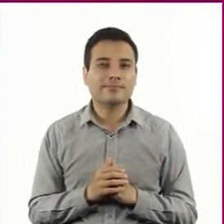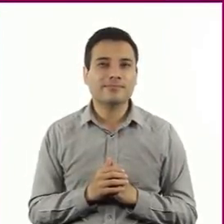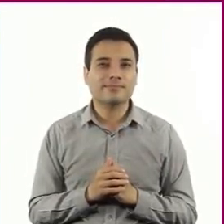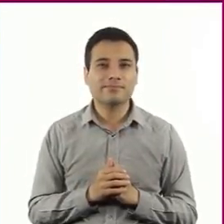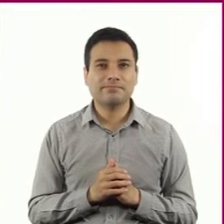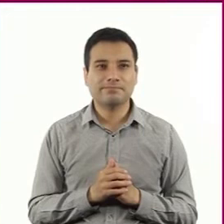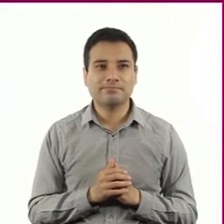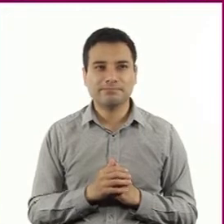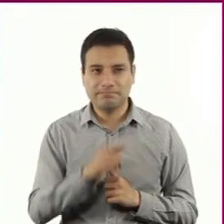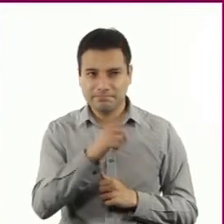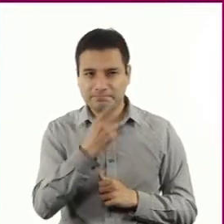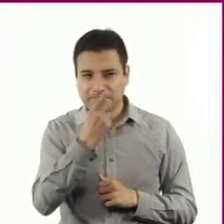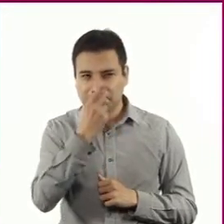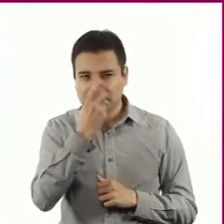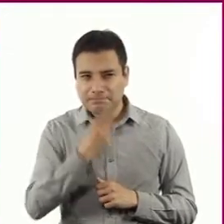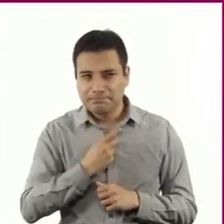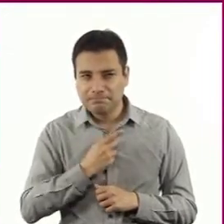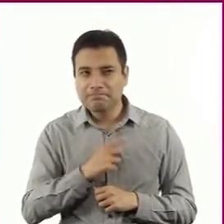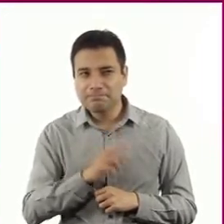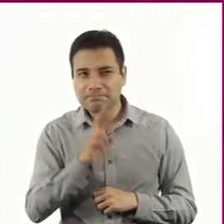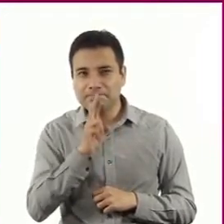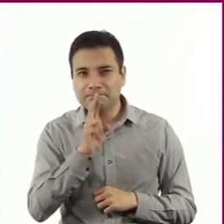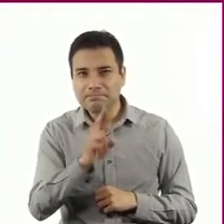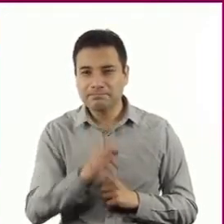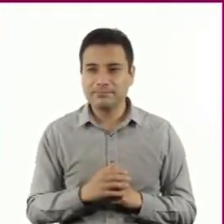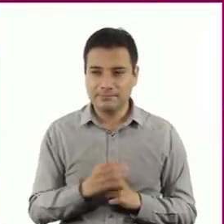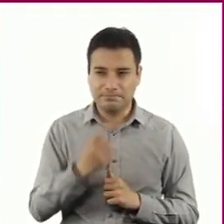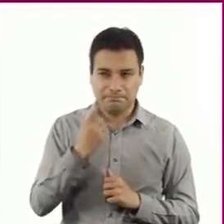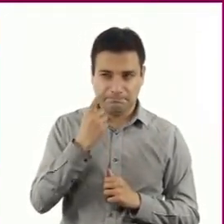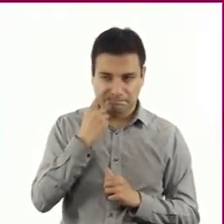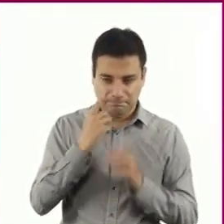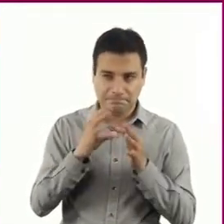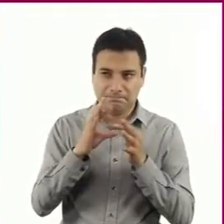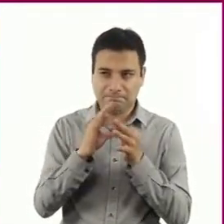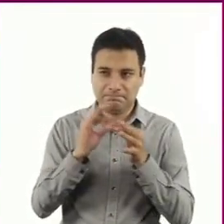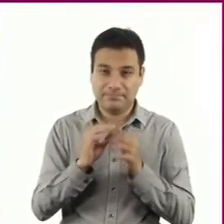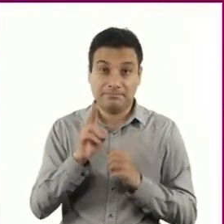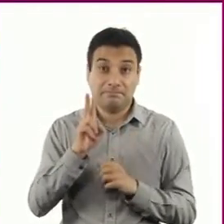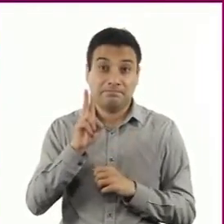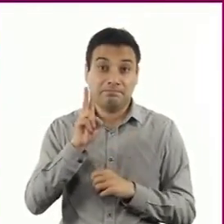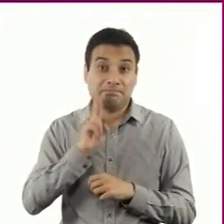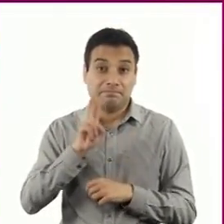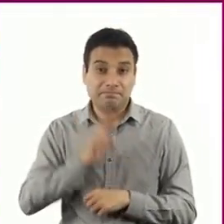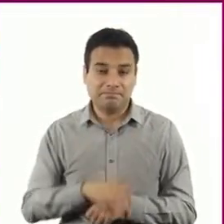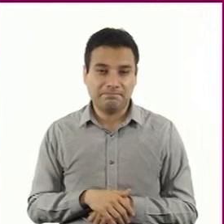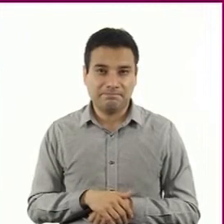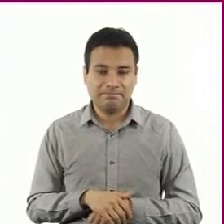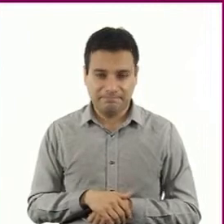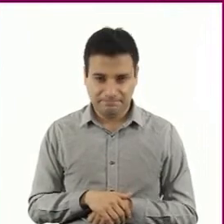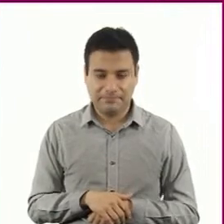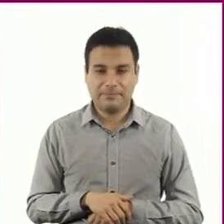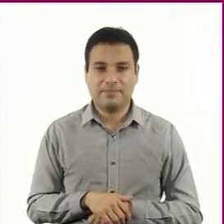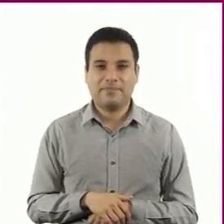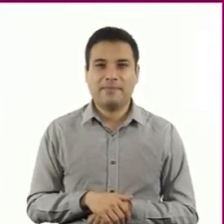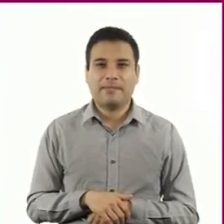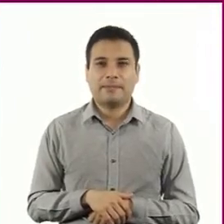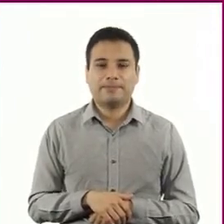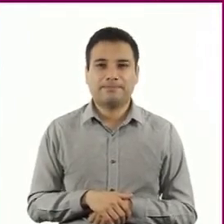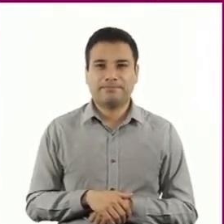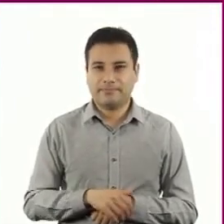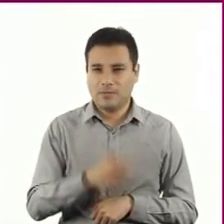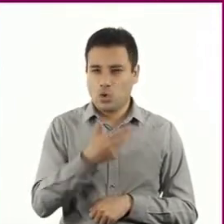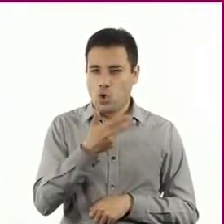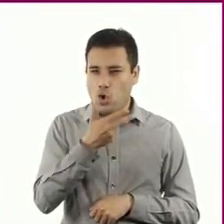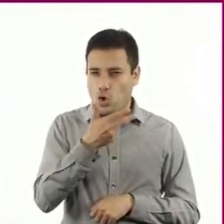Leslie, ¿podrías compartirnos tu respuesta? Claro que sí, maestro. A ver, como el valor absoluto del exponente es